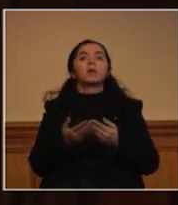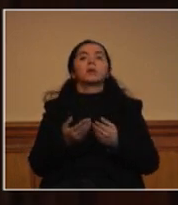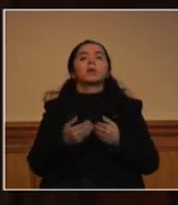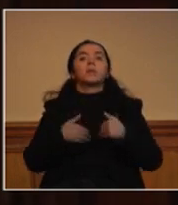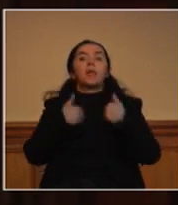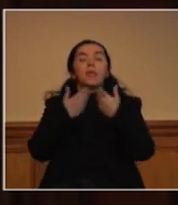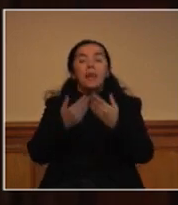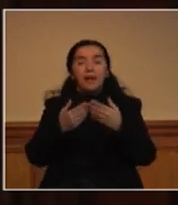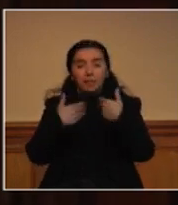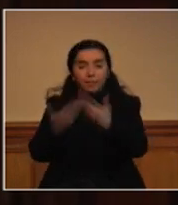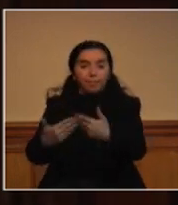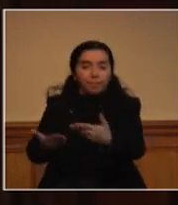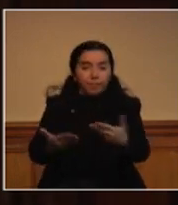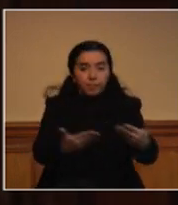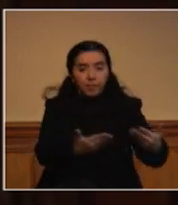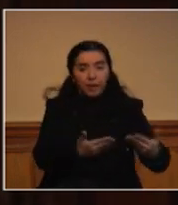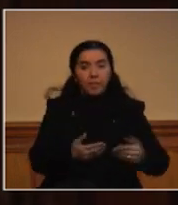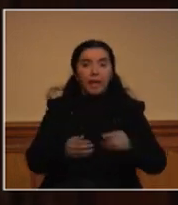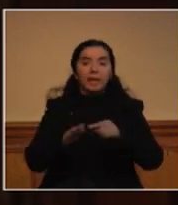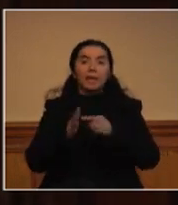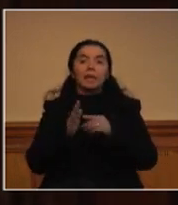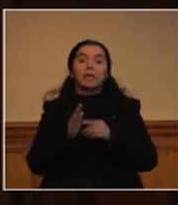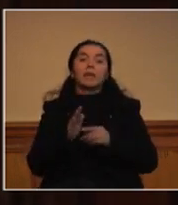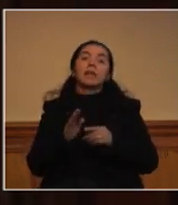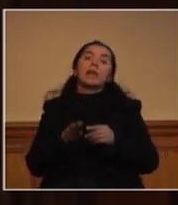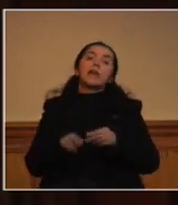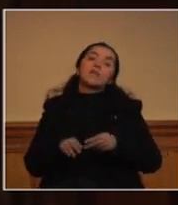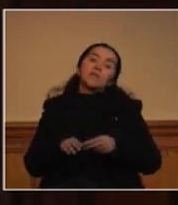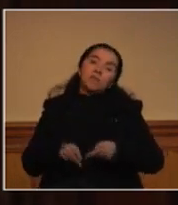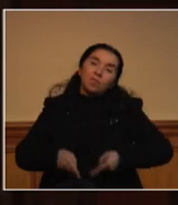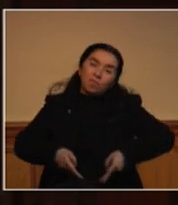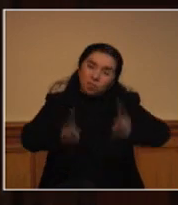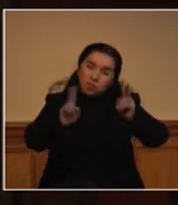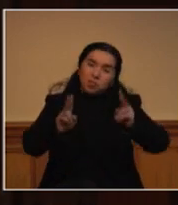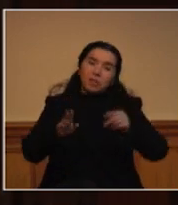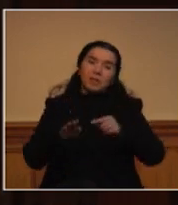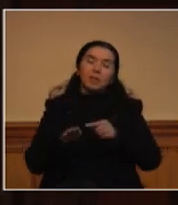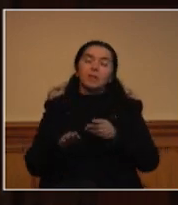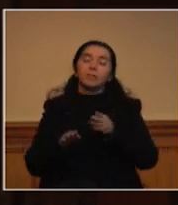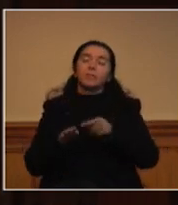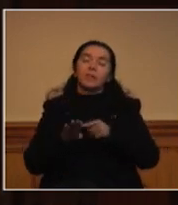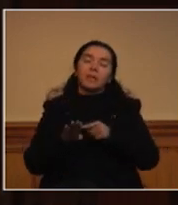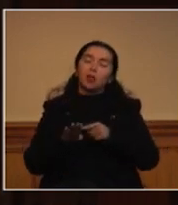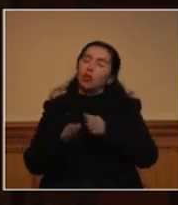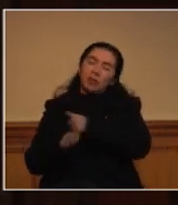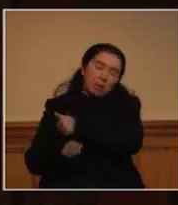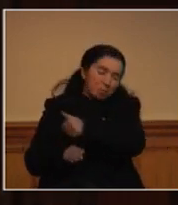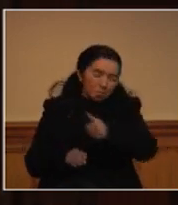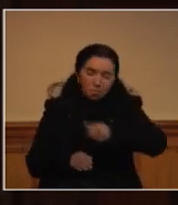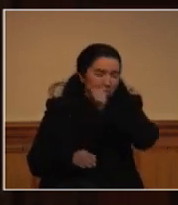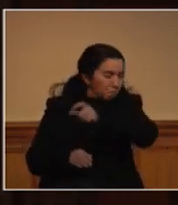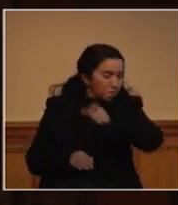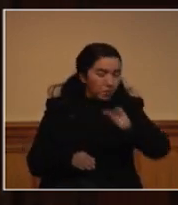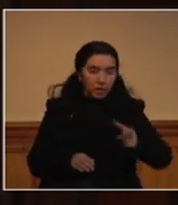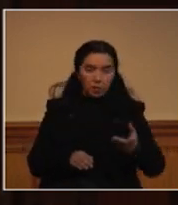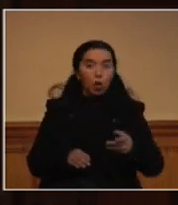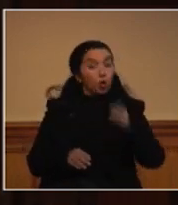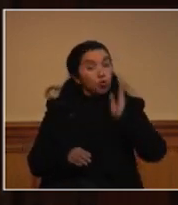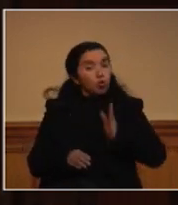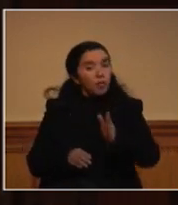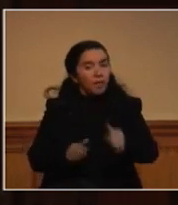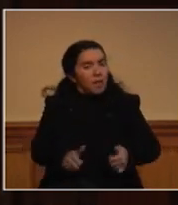seguir facilitando que las tecnologías sean accesibles para todas las personas. Esto es un reto todavía